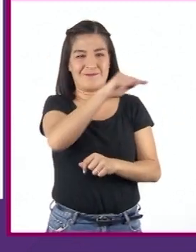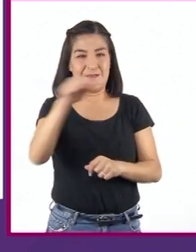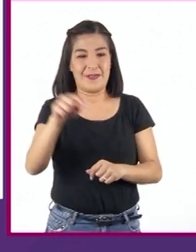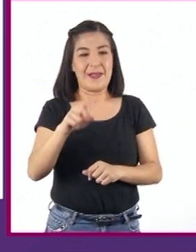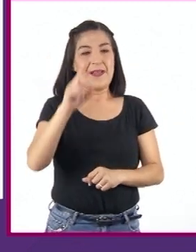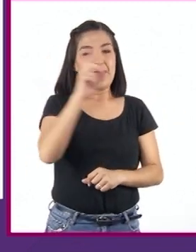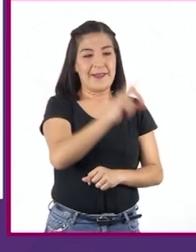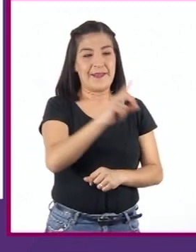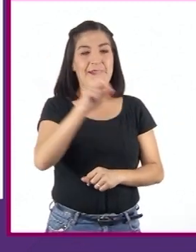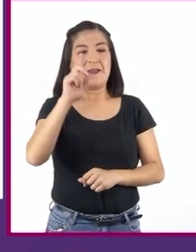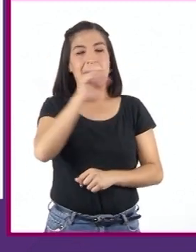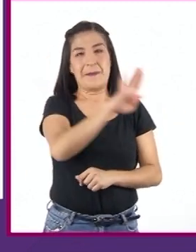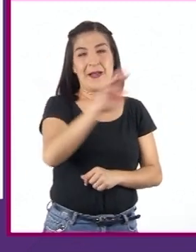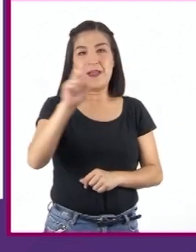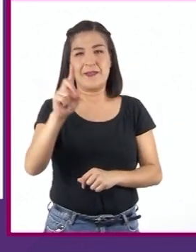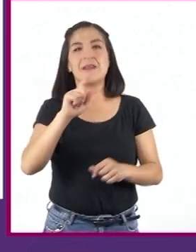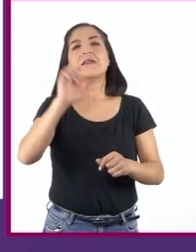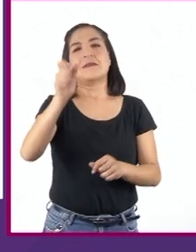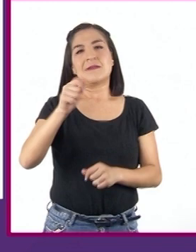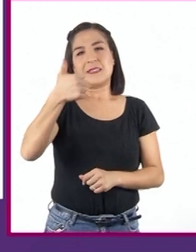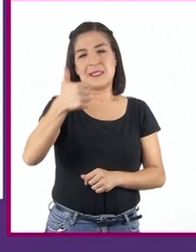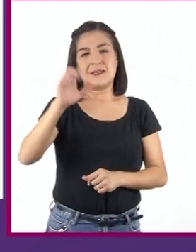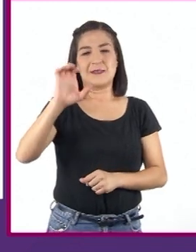PD, mide 6 metros.